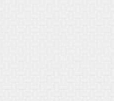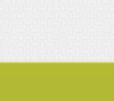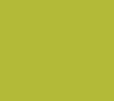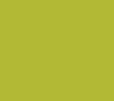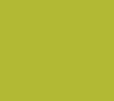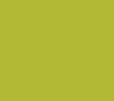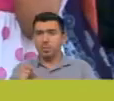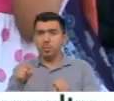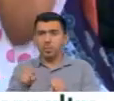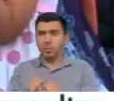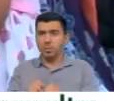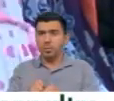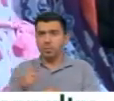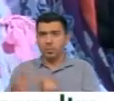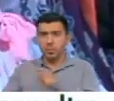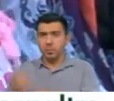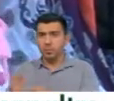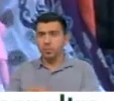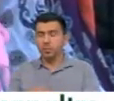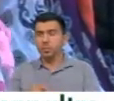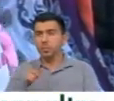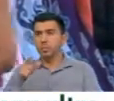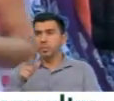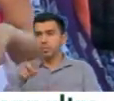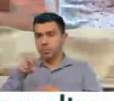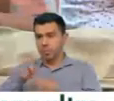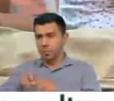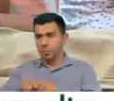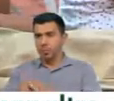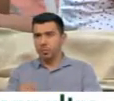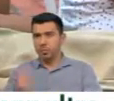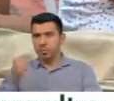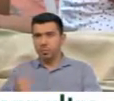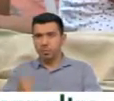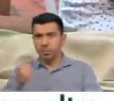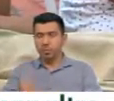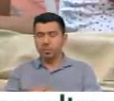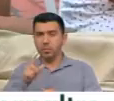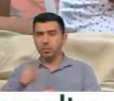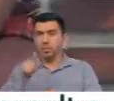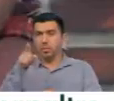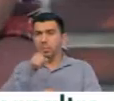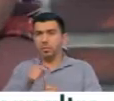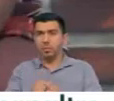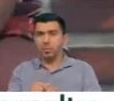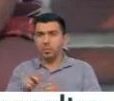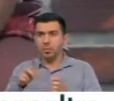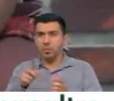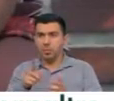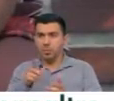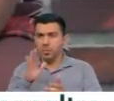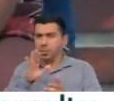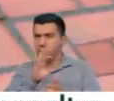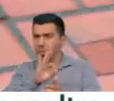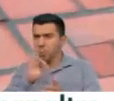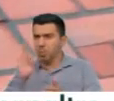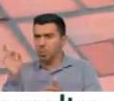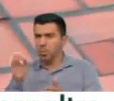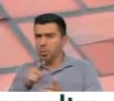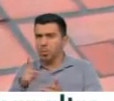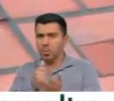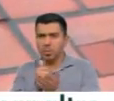Antro.com. Menores y mayores de edad de los más sencillos niveles de Cúcuta recibieron ayudas técnicas para facilitar